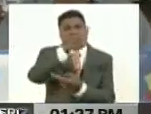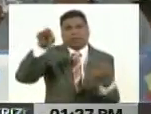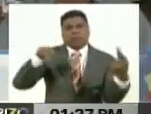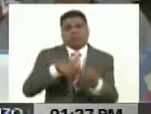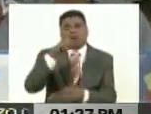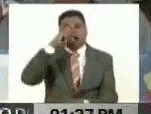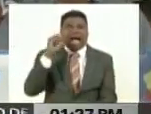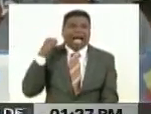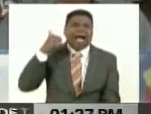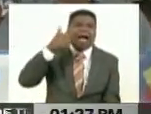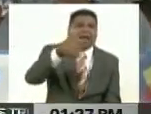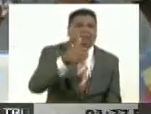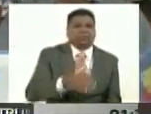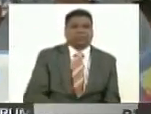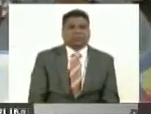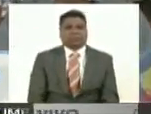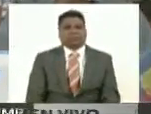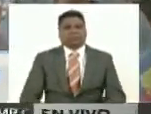años.